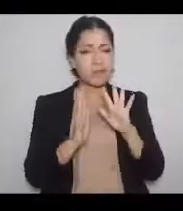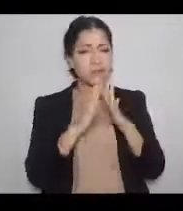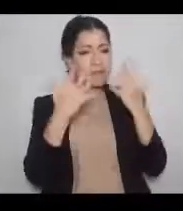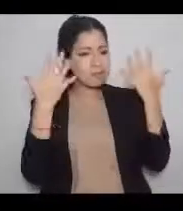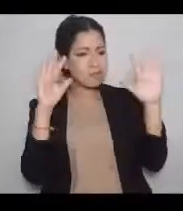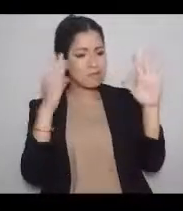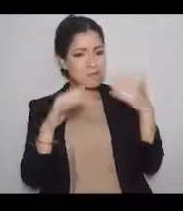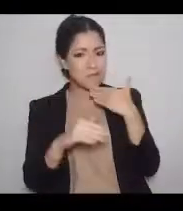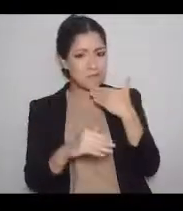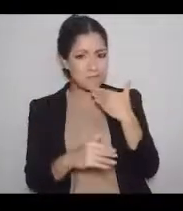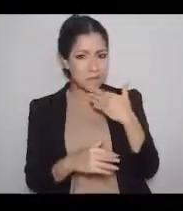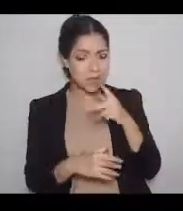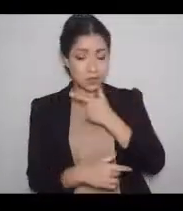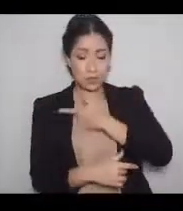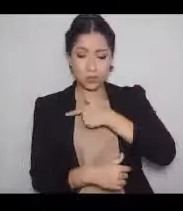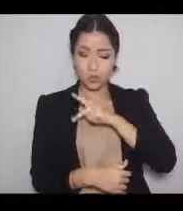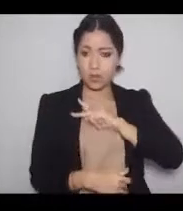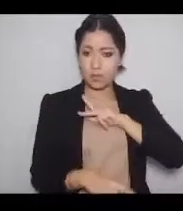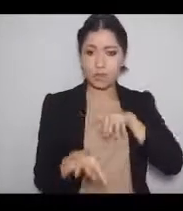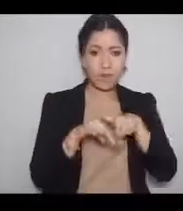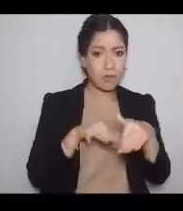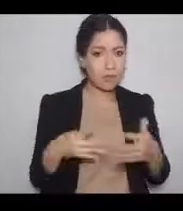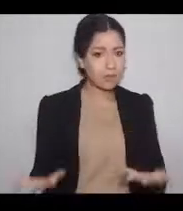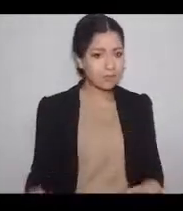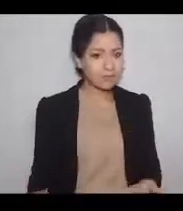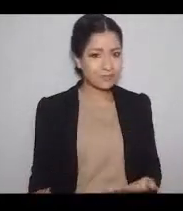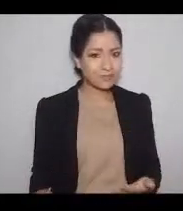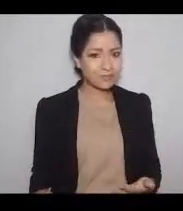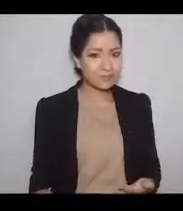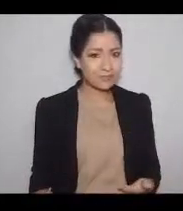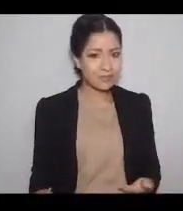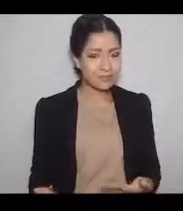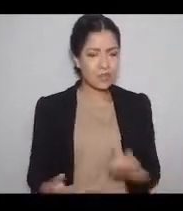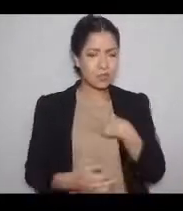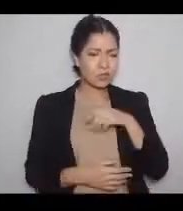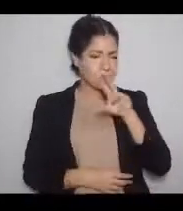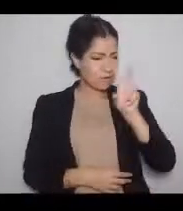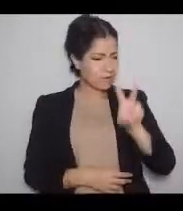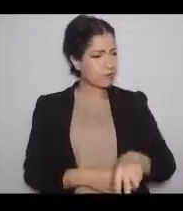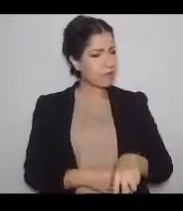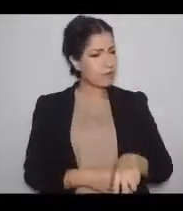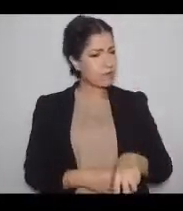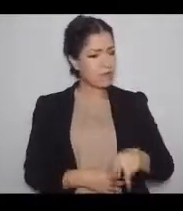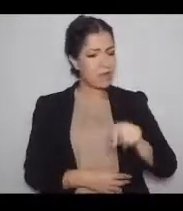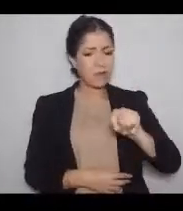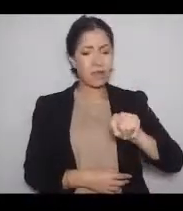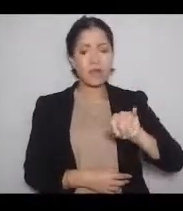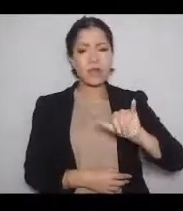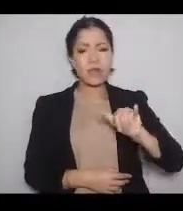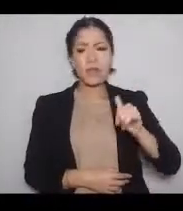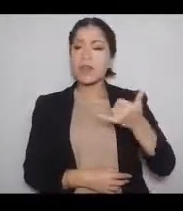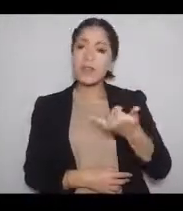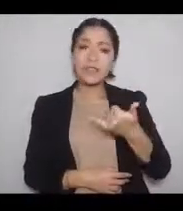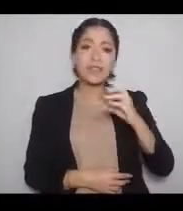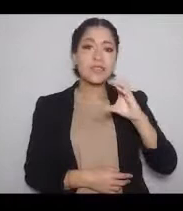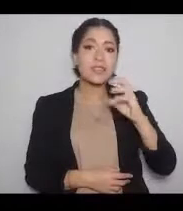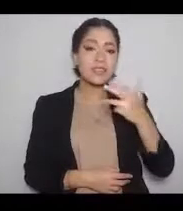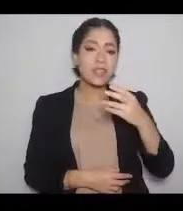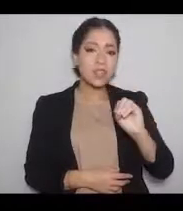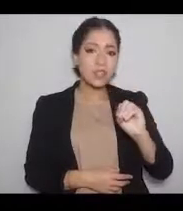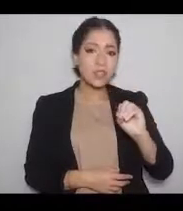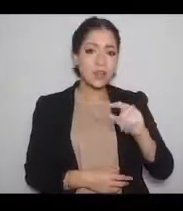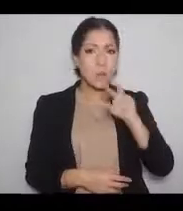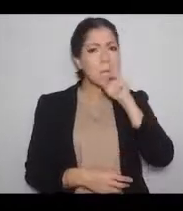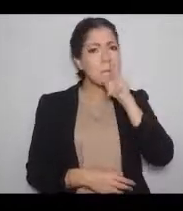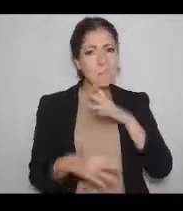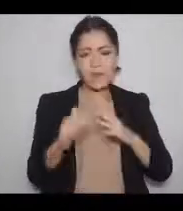Soy sincero. ¿No te parece mejor Tico que Keple? Tico se cogía a mujeres